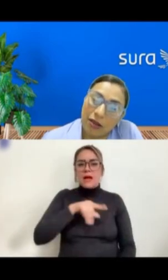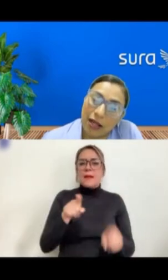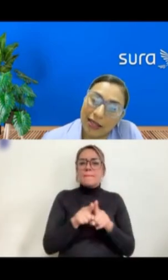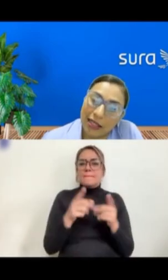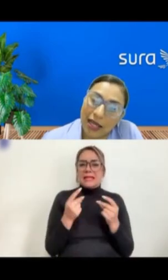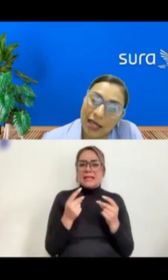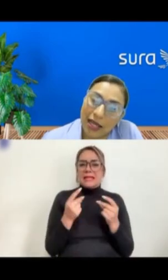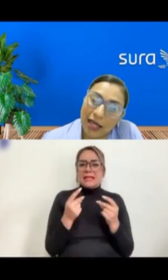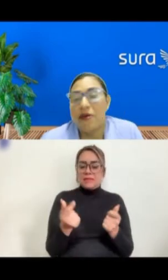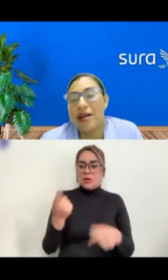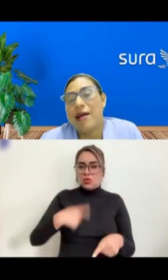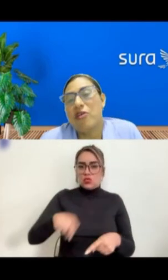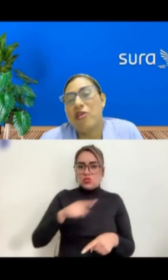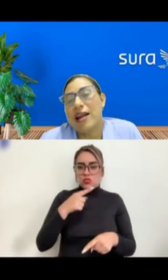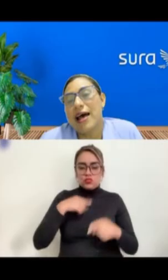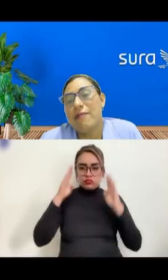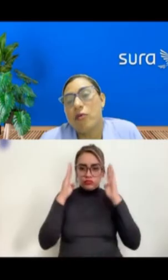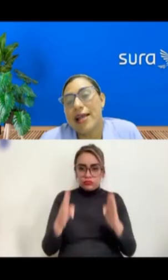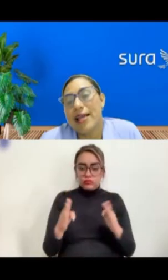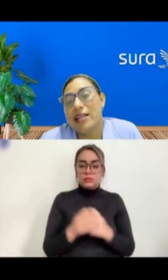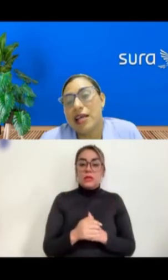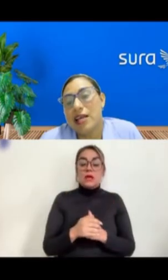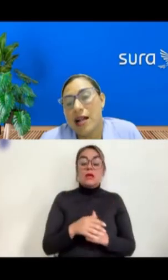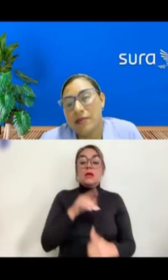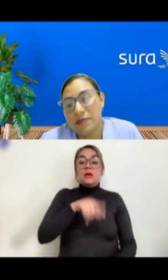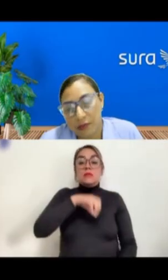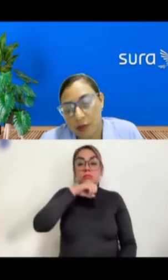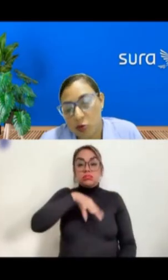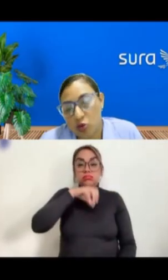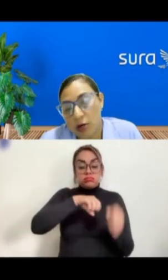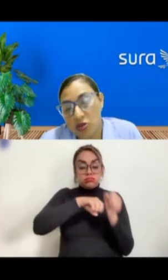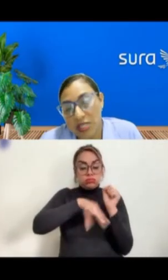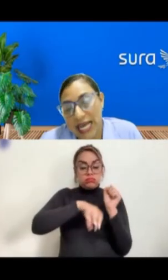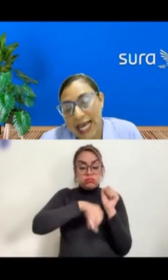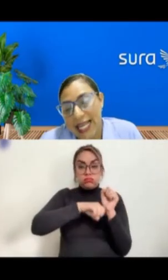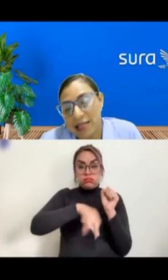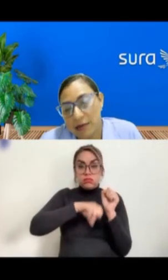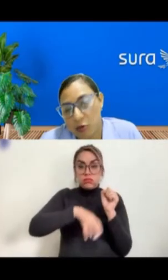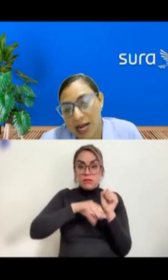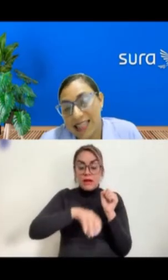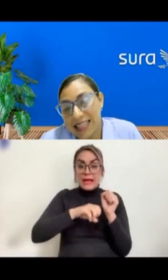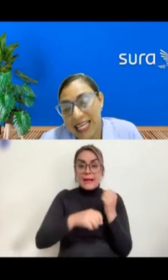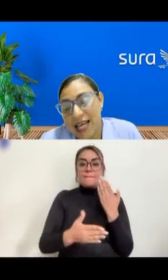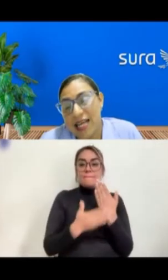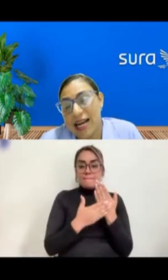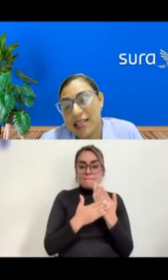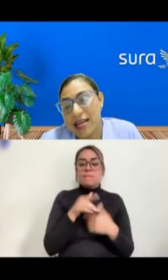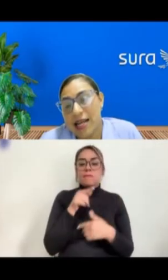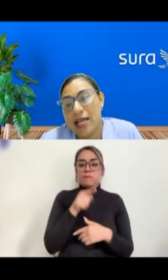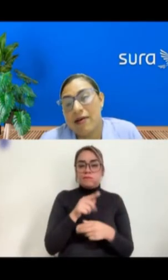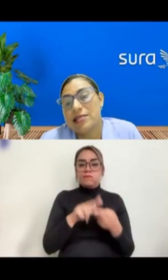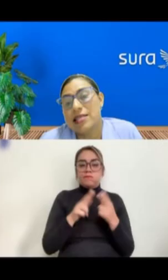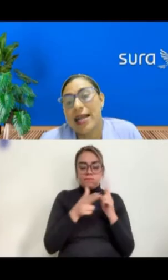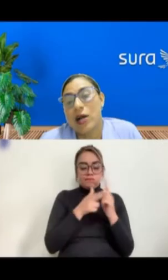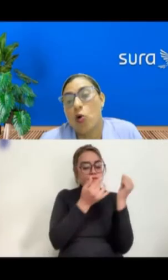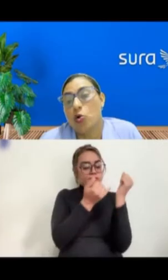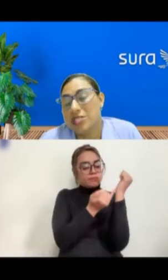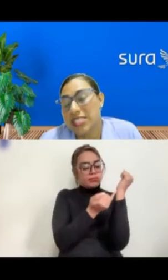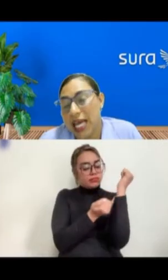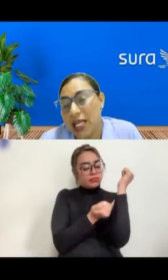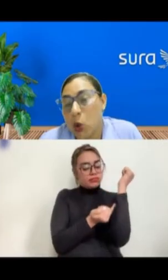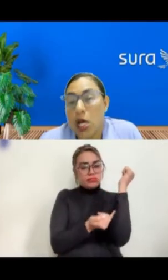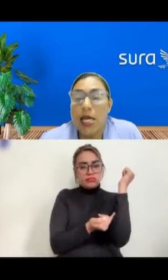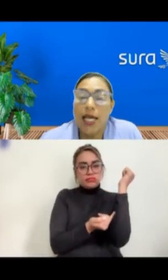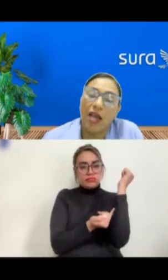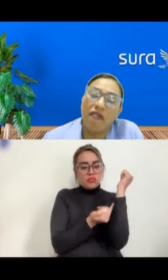que debemos atender, porque la hemorragia arterial, pues no me lo indica, ella está por la arteria, y la arteria lleva sangre